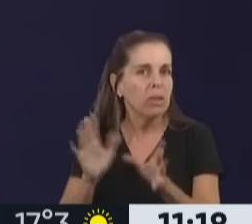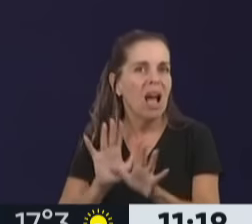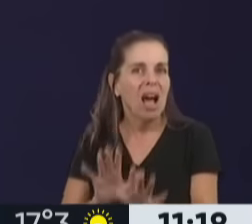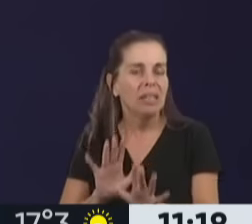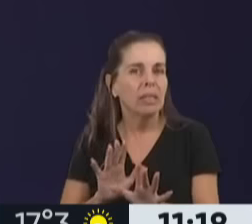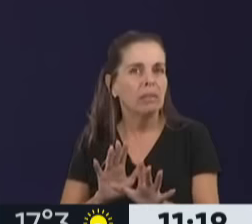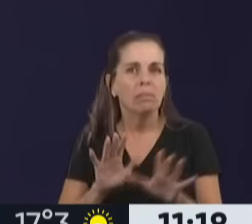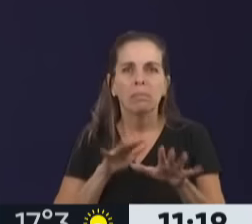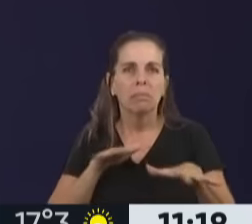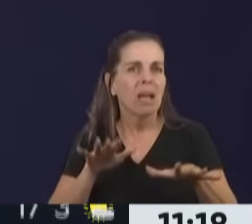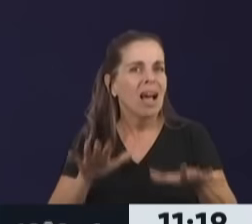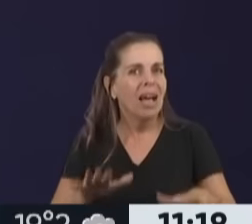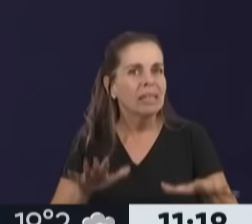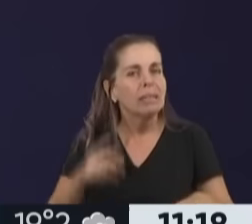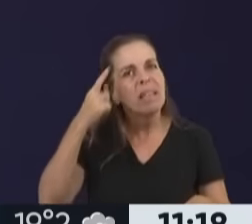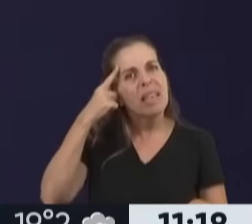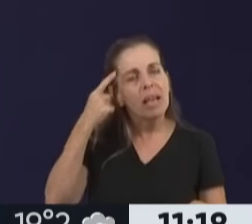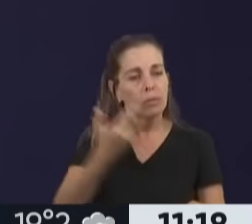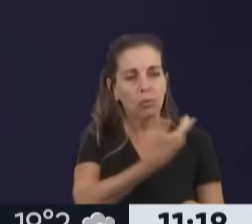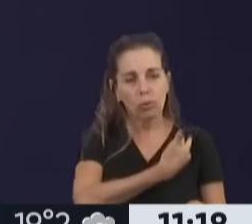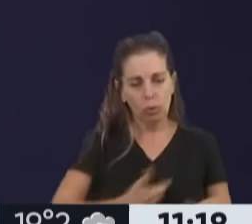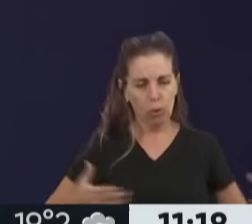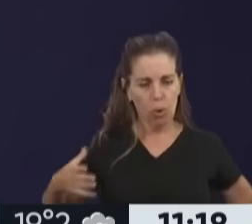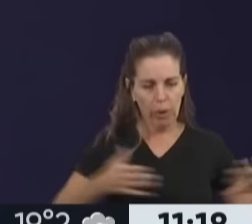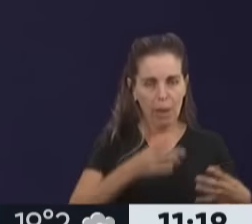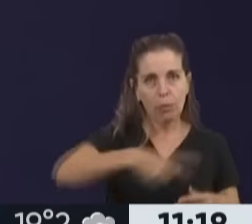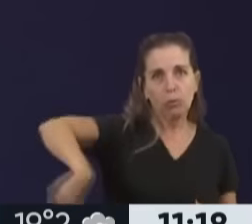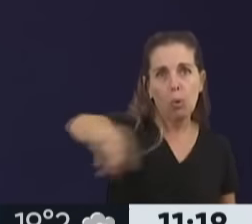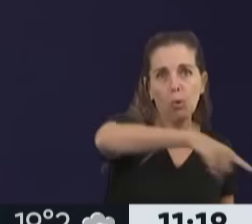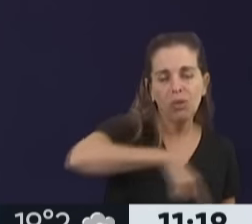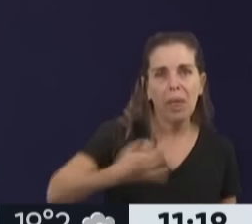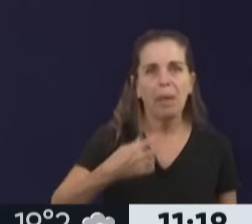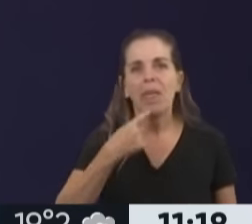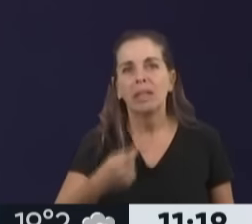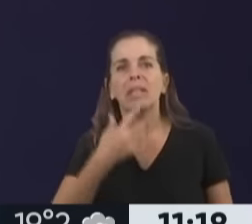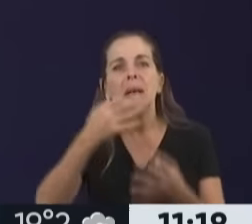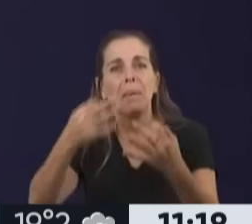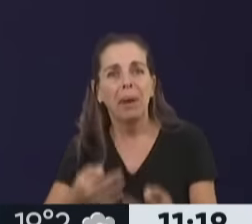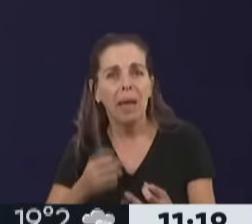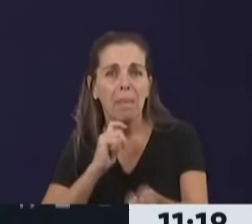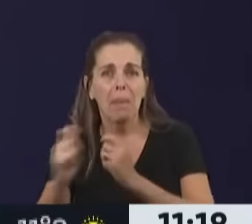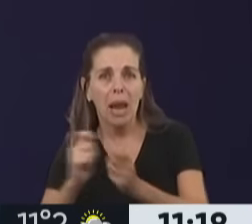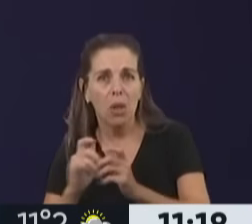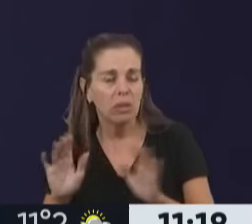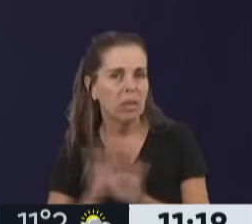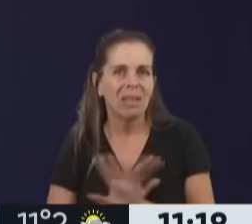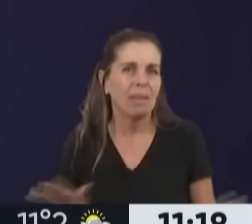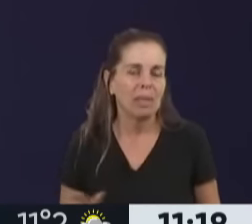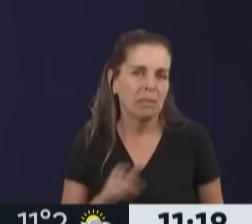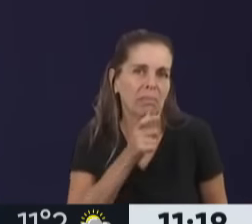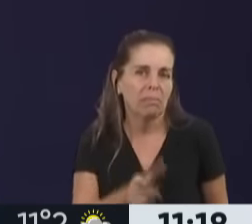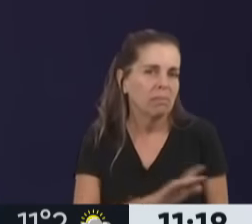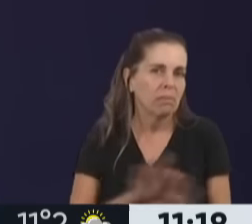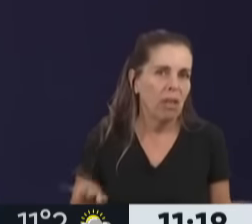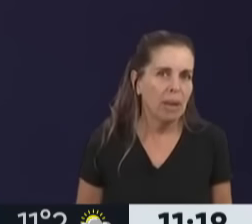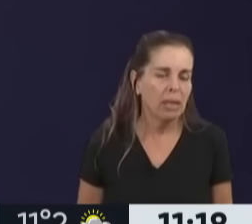tratar de que todos nosotros gobernamos ustedes tienen la buena práctica de decir la verdad y y no hay mucho más para decir porque la